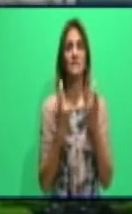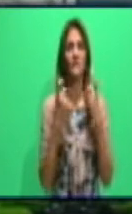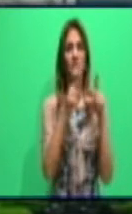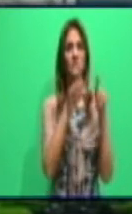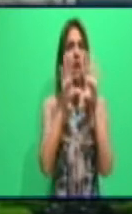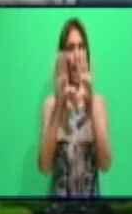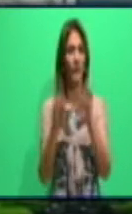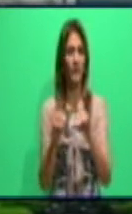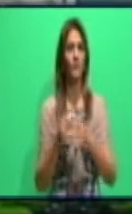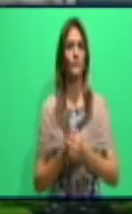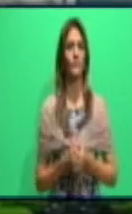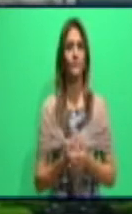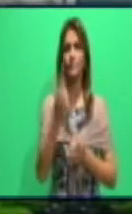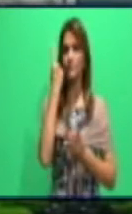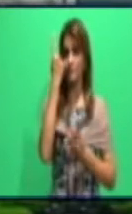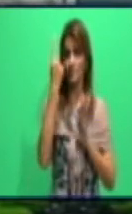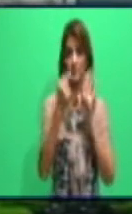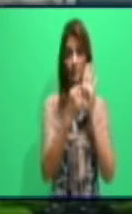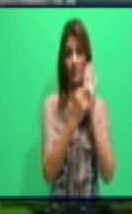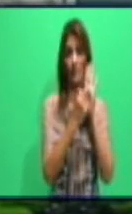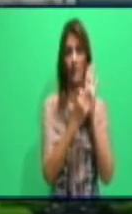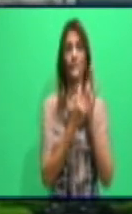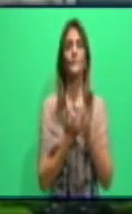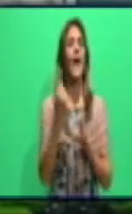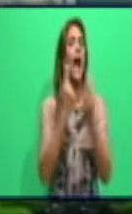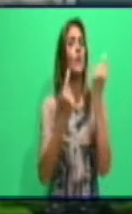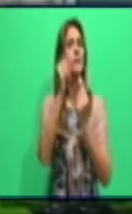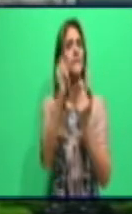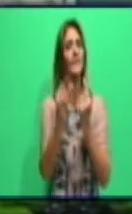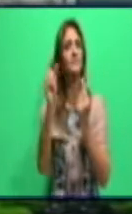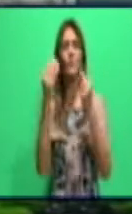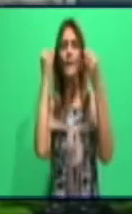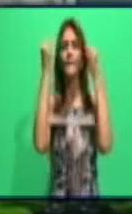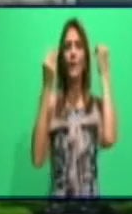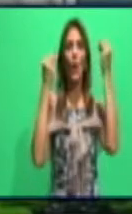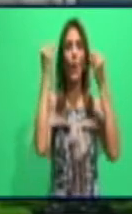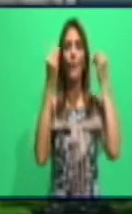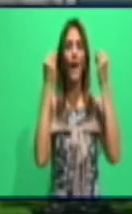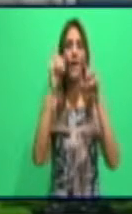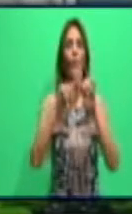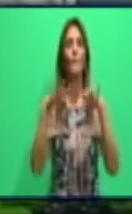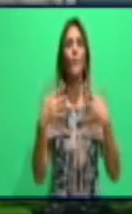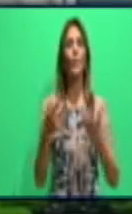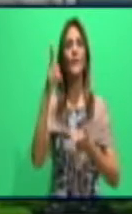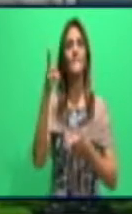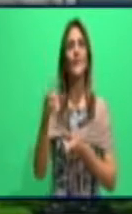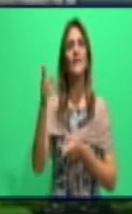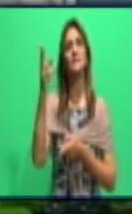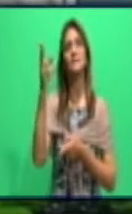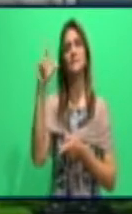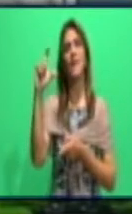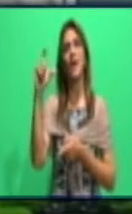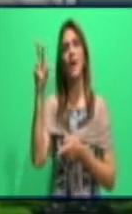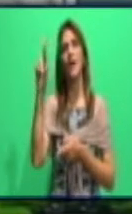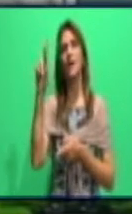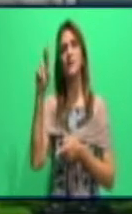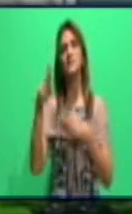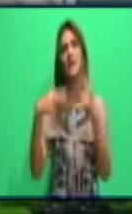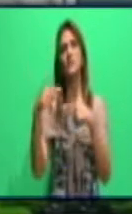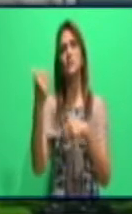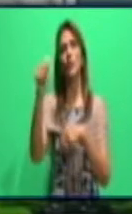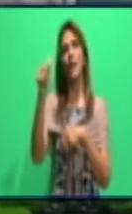sea, en primer lugar, varios televidentes preocupados porque su PCR se le hizo hace 8, 10, 15 días y